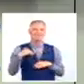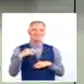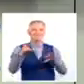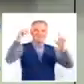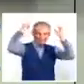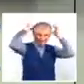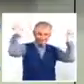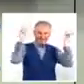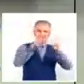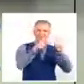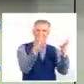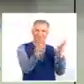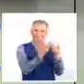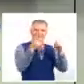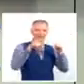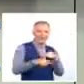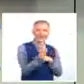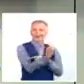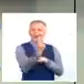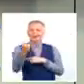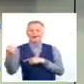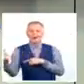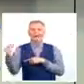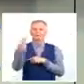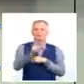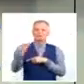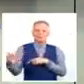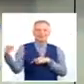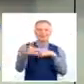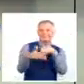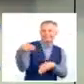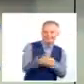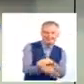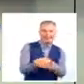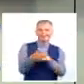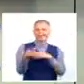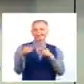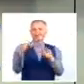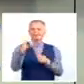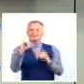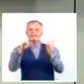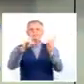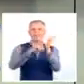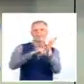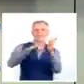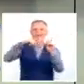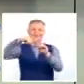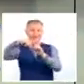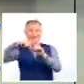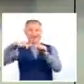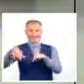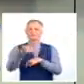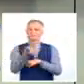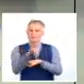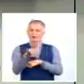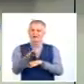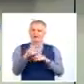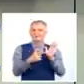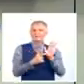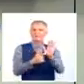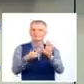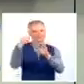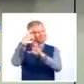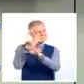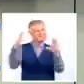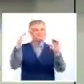ahora mismo anda interrogando a cada viajero que le llegó al barrio, hasta un IPK, uno de esos institutos que demuestran que la ciencia de primer